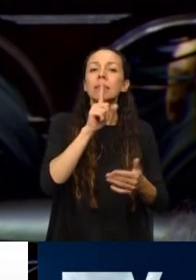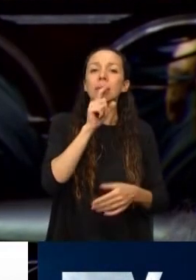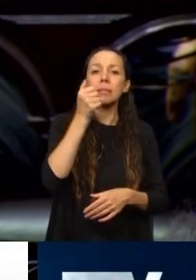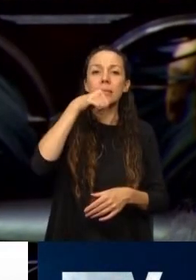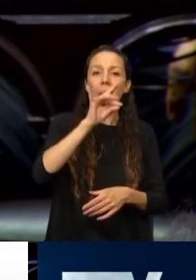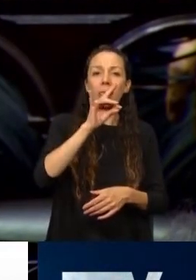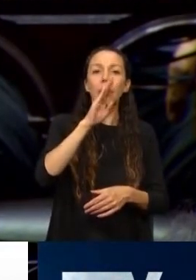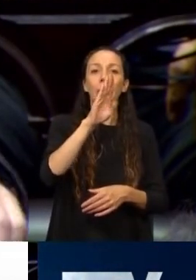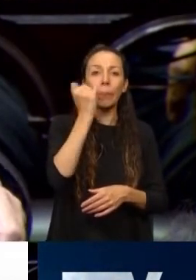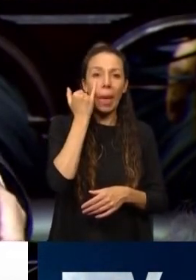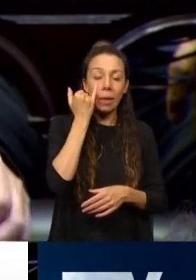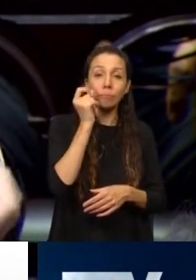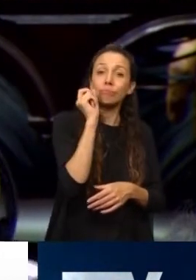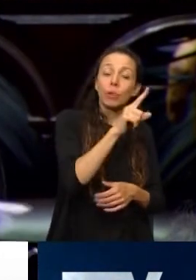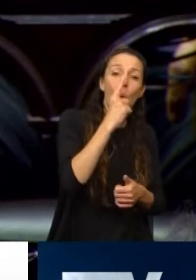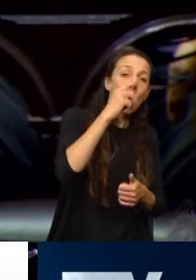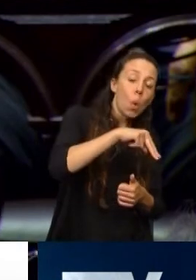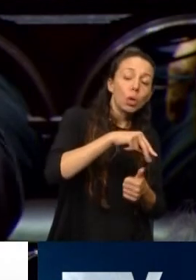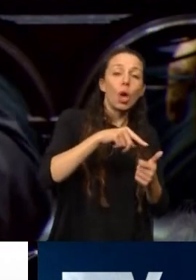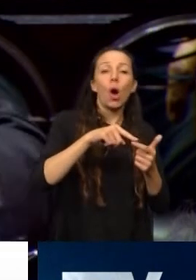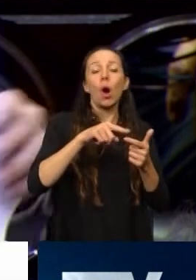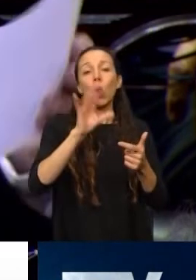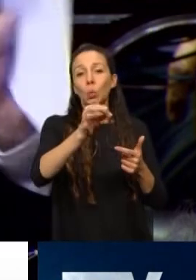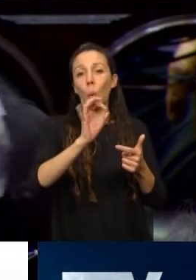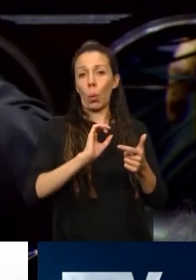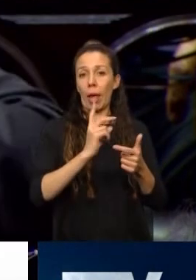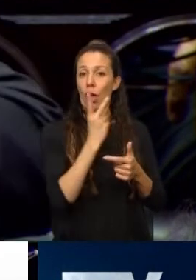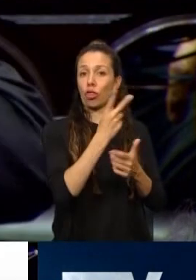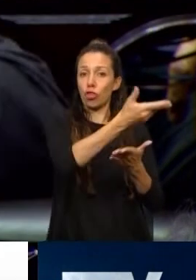junio y uno en octubre. Ahora,